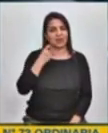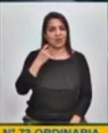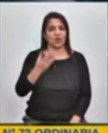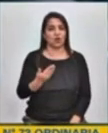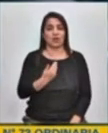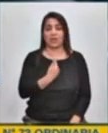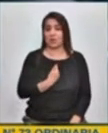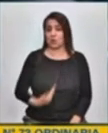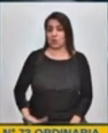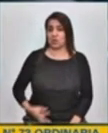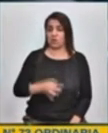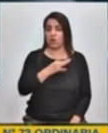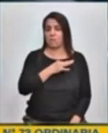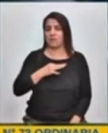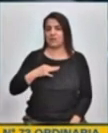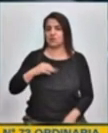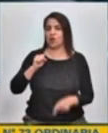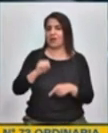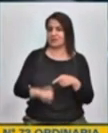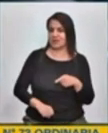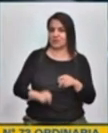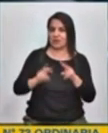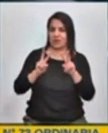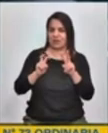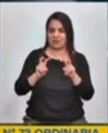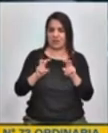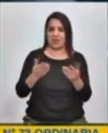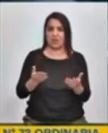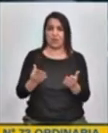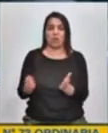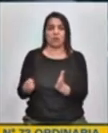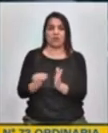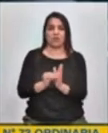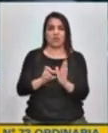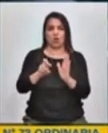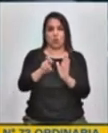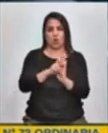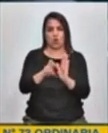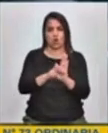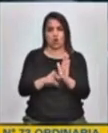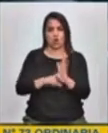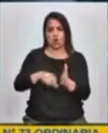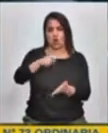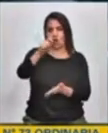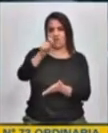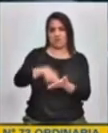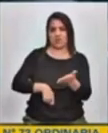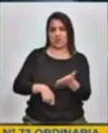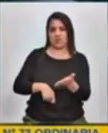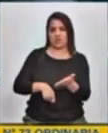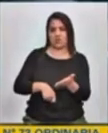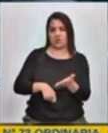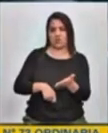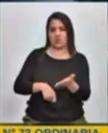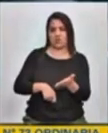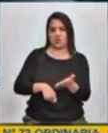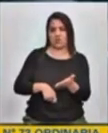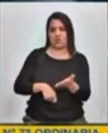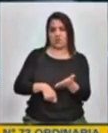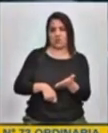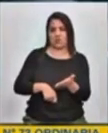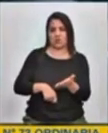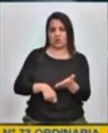Ejecutivo lo reconoce como un tema, de hecho está dentro del protocolo que se firmó a raíz de la negociación del